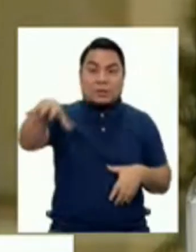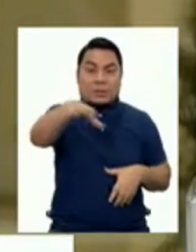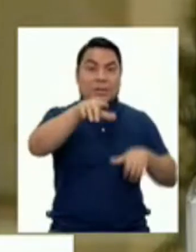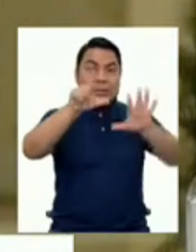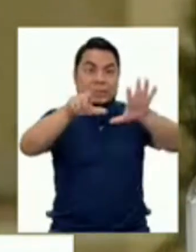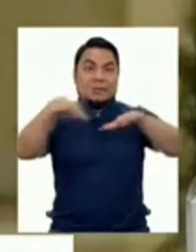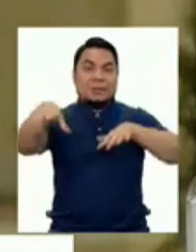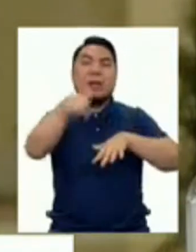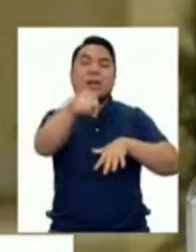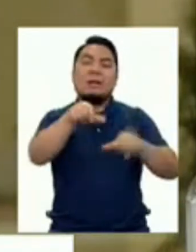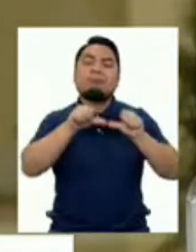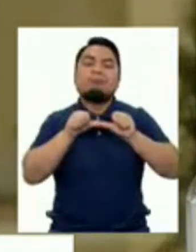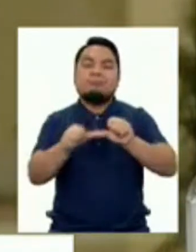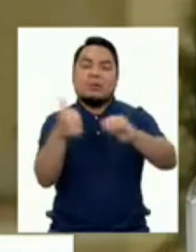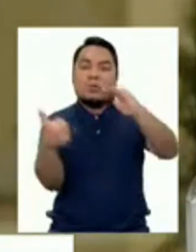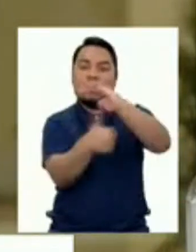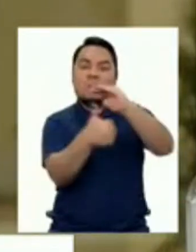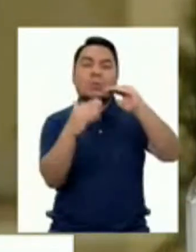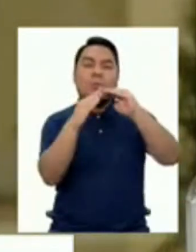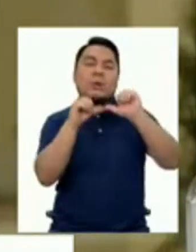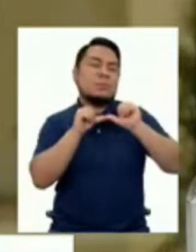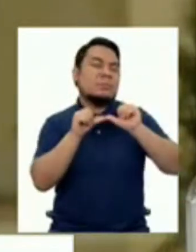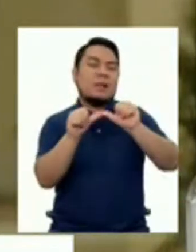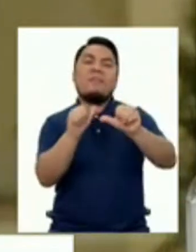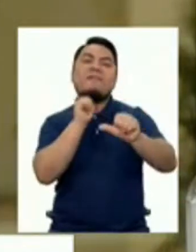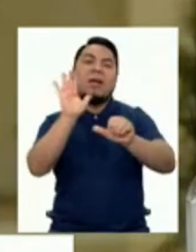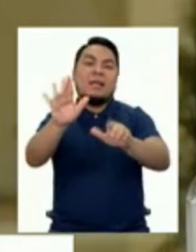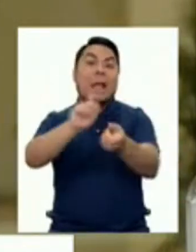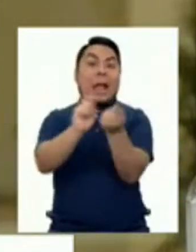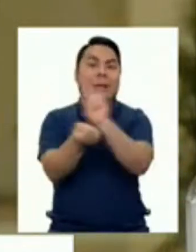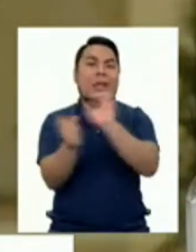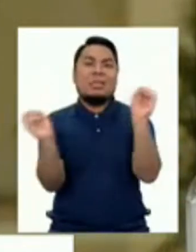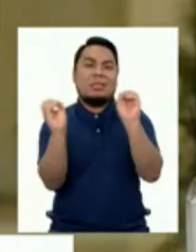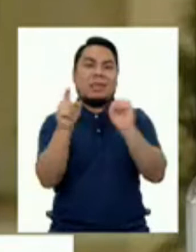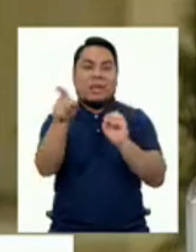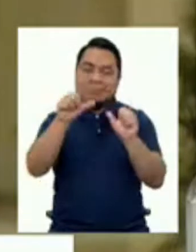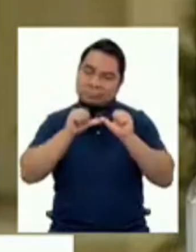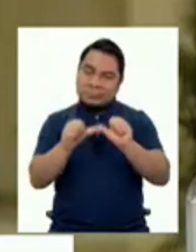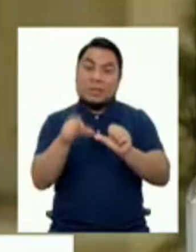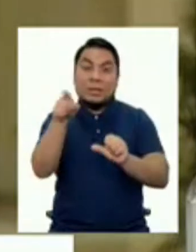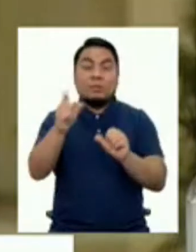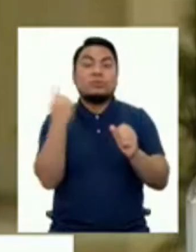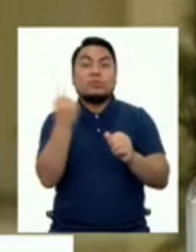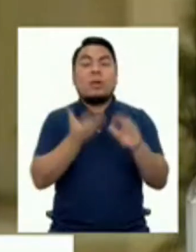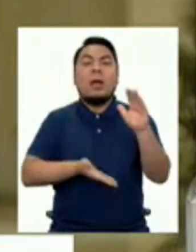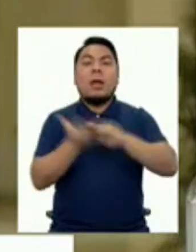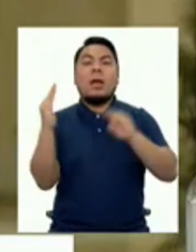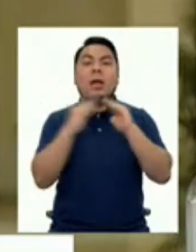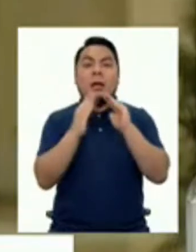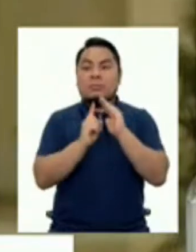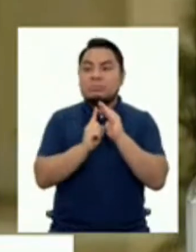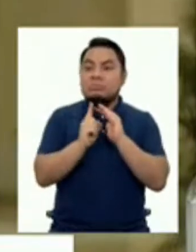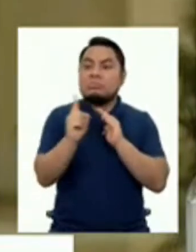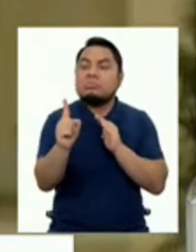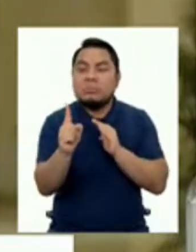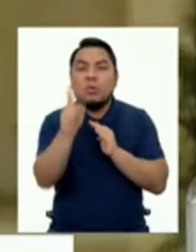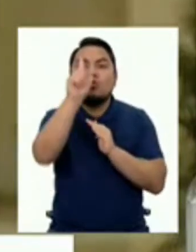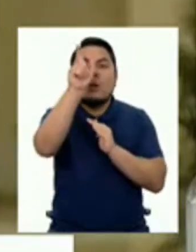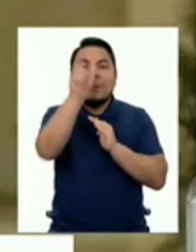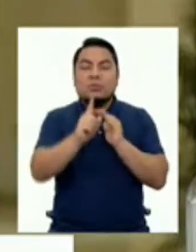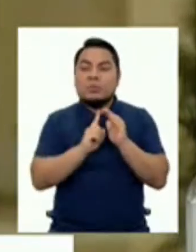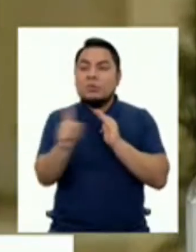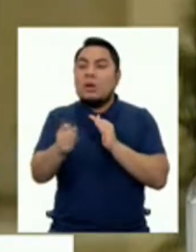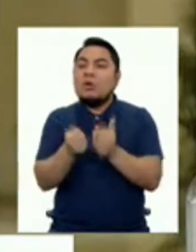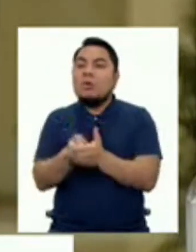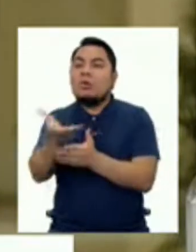la cuarentena general, donde solo pueden salir de su domicilio las personas